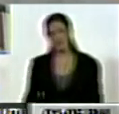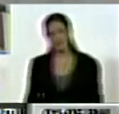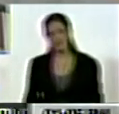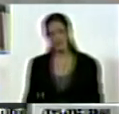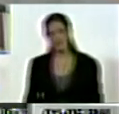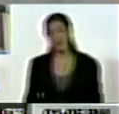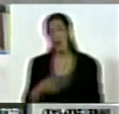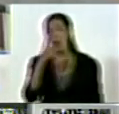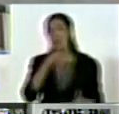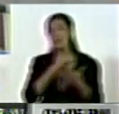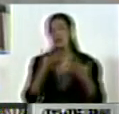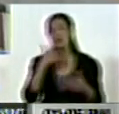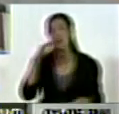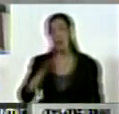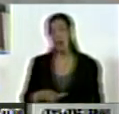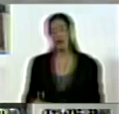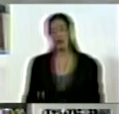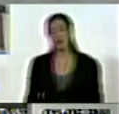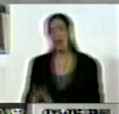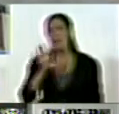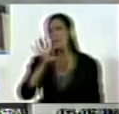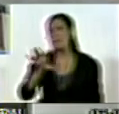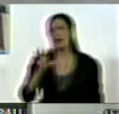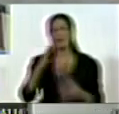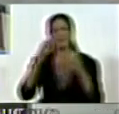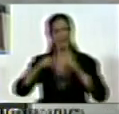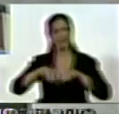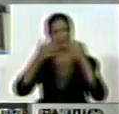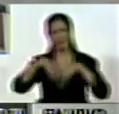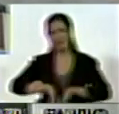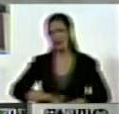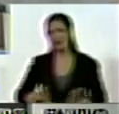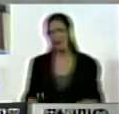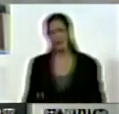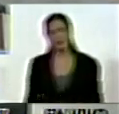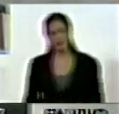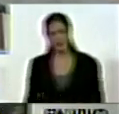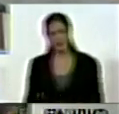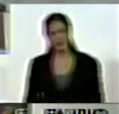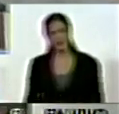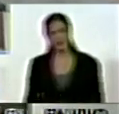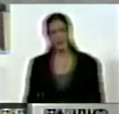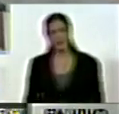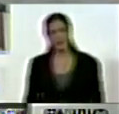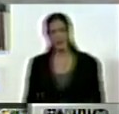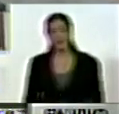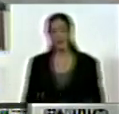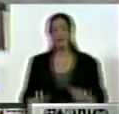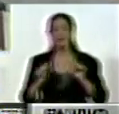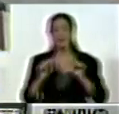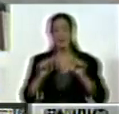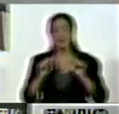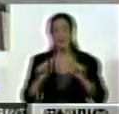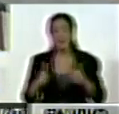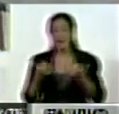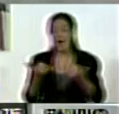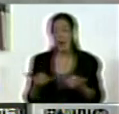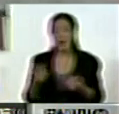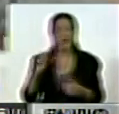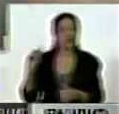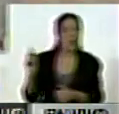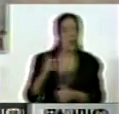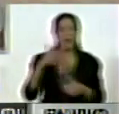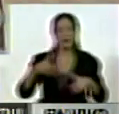Más de 1 millón de muertos, un país desintegrado que apenas empieza a sumar